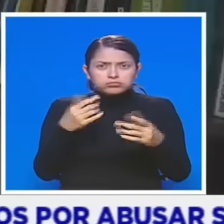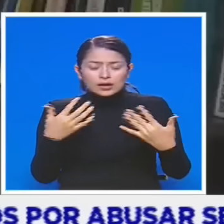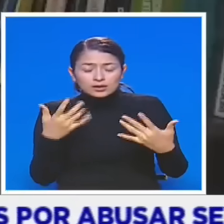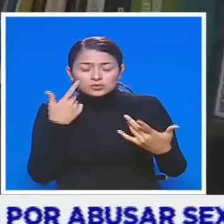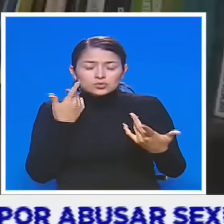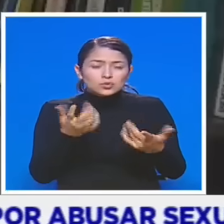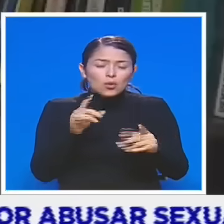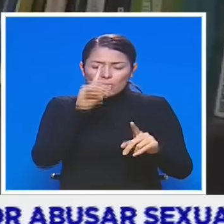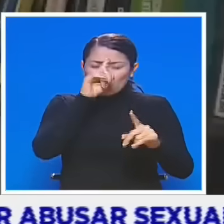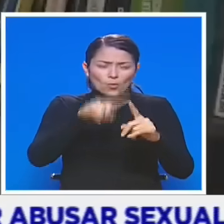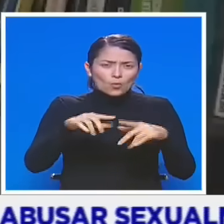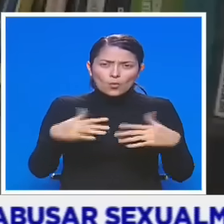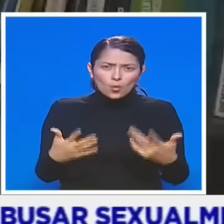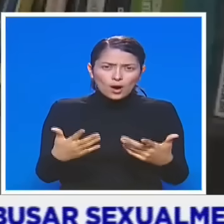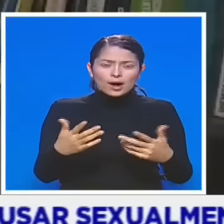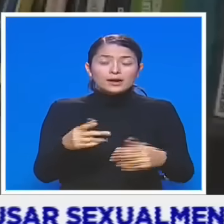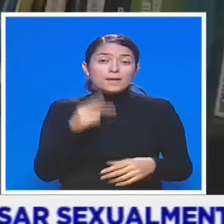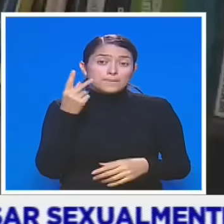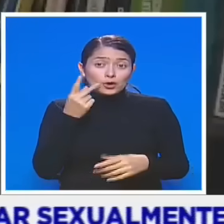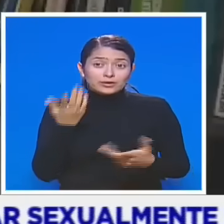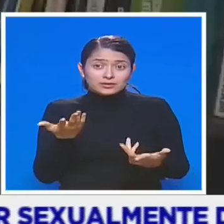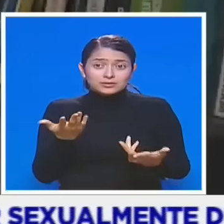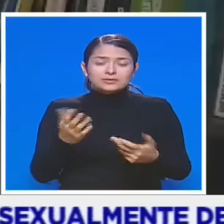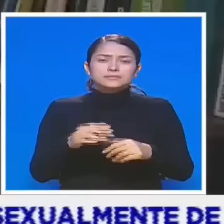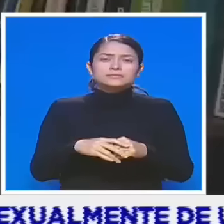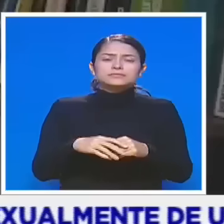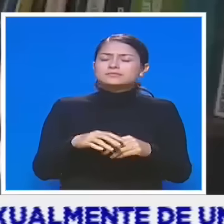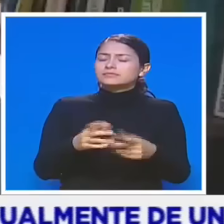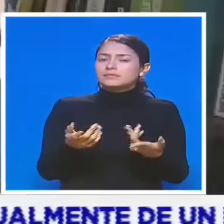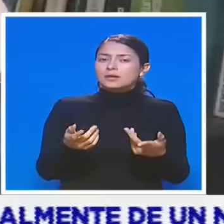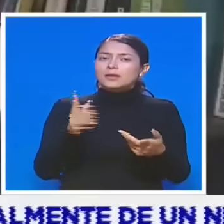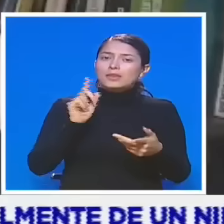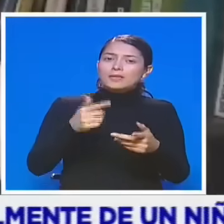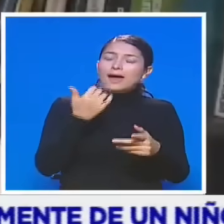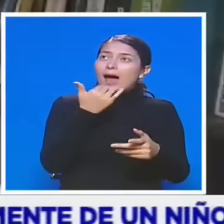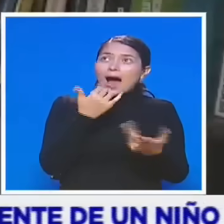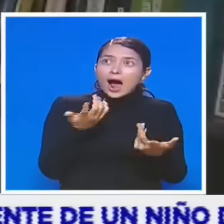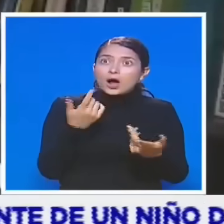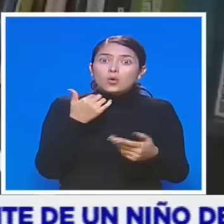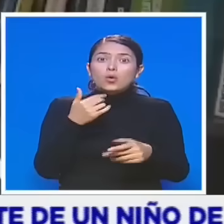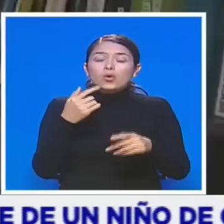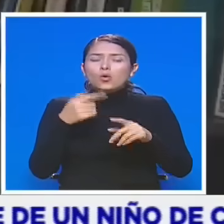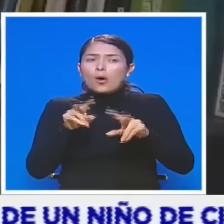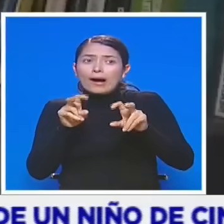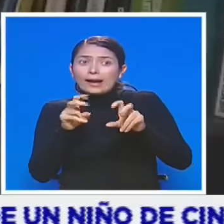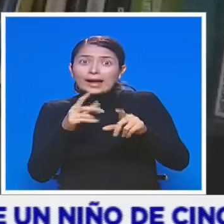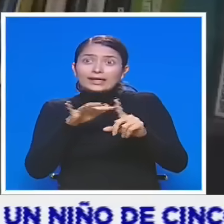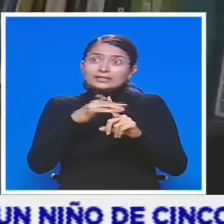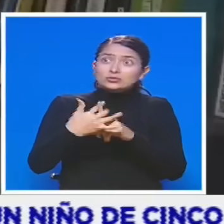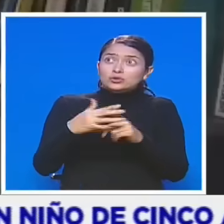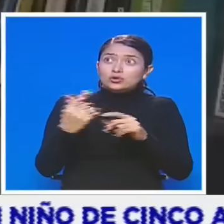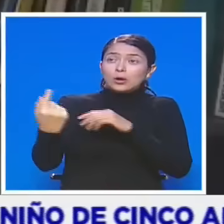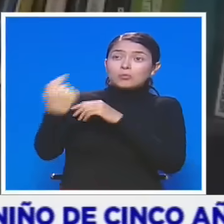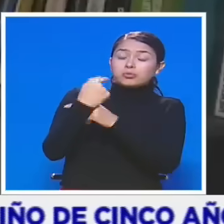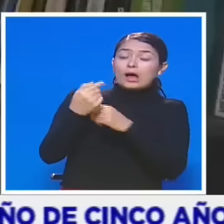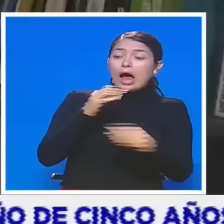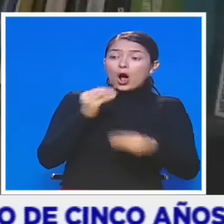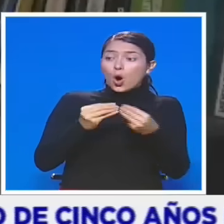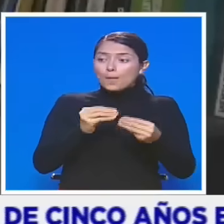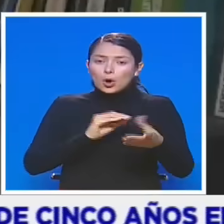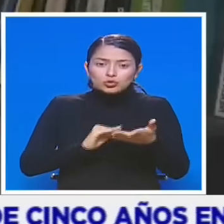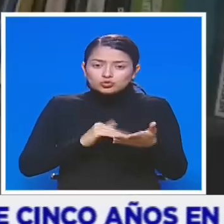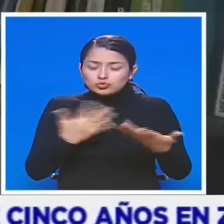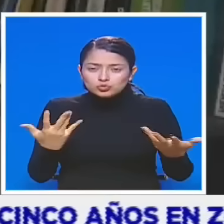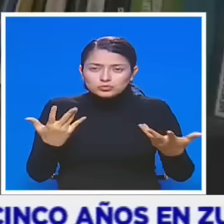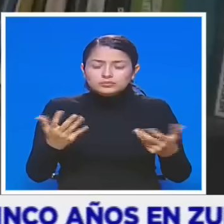principal pues es hacer frente a situaciones extraordinarias mediante medidas extraordinarias. Debemos recordar